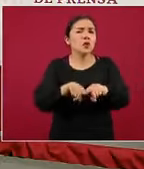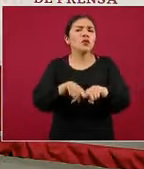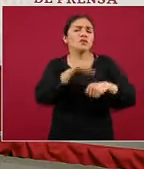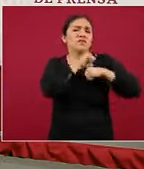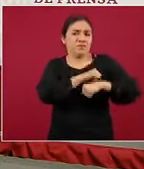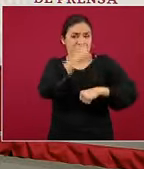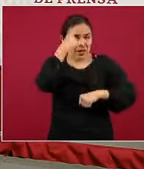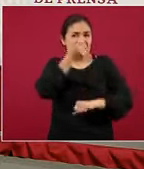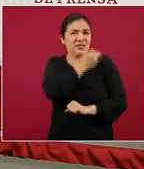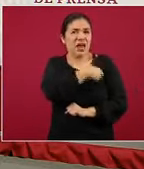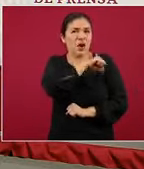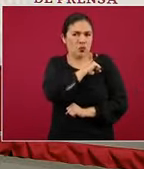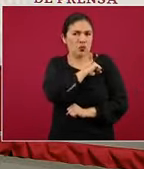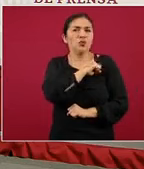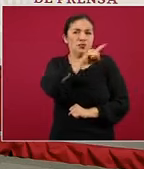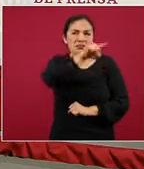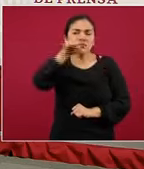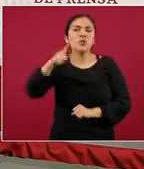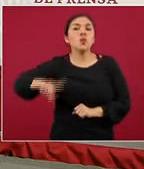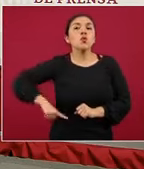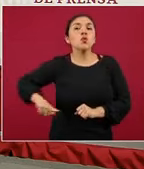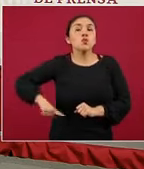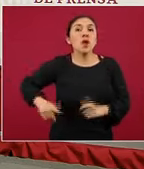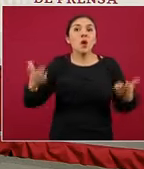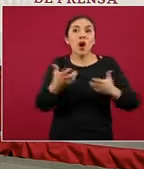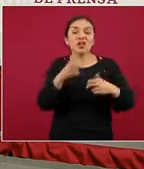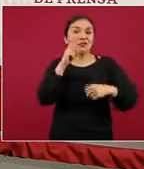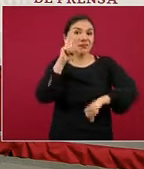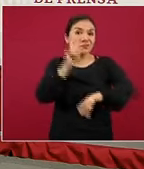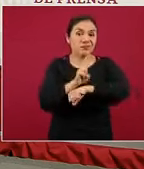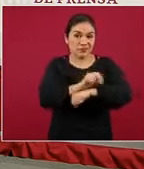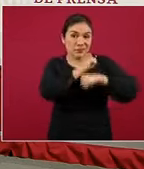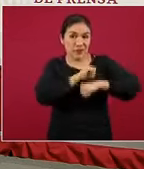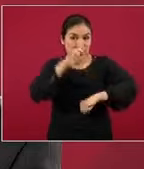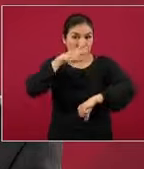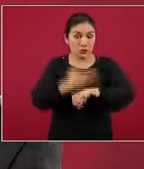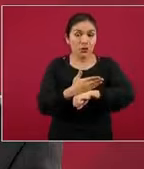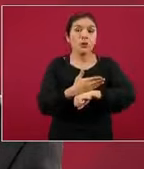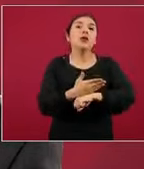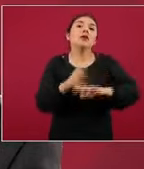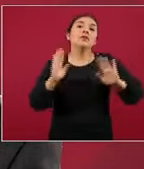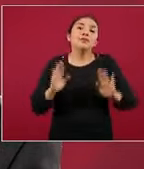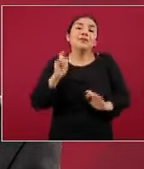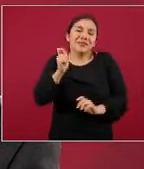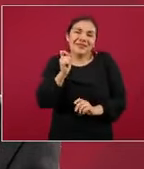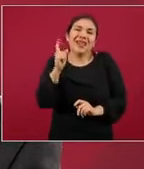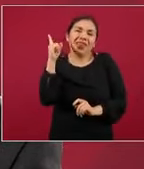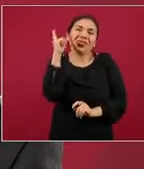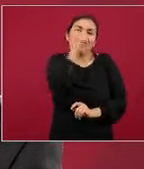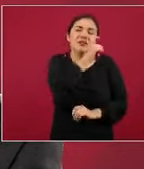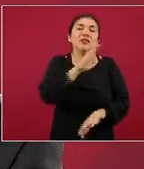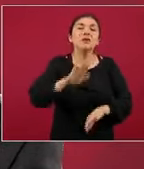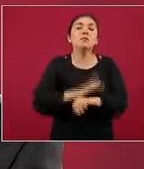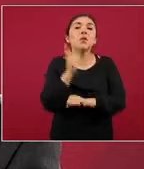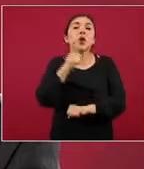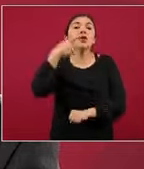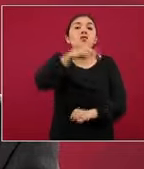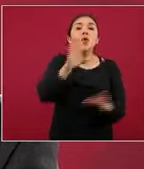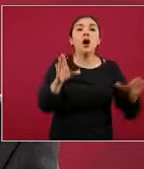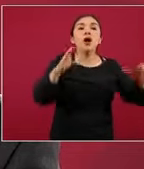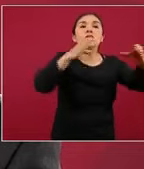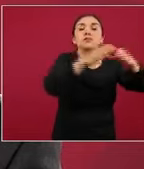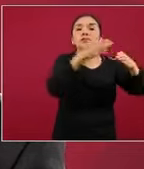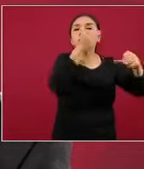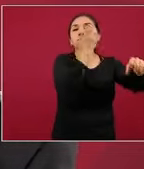decir, las personas titulares de los gobiernos estatales, es una situación compleja porque al interior de cada